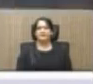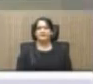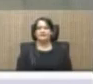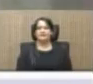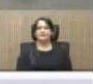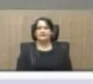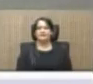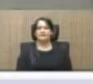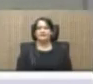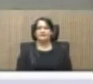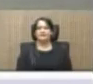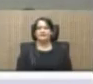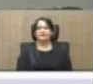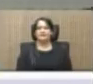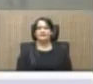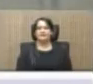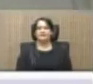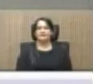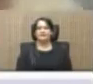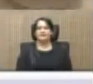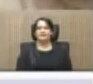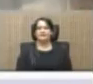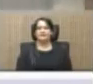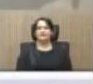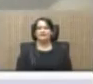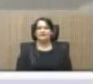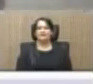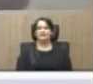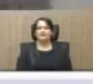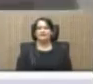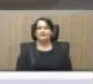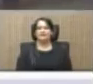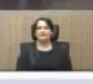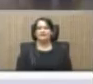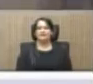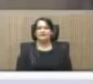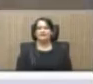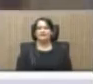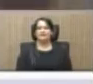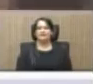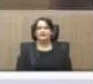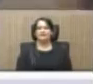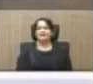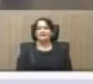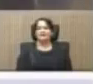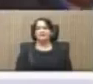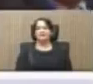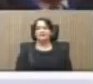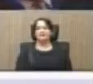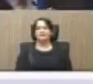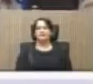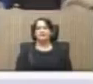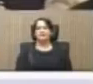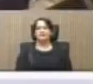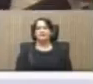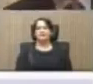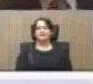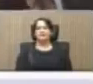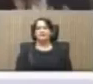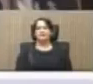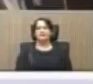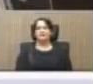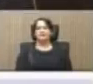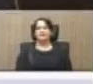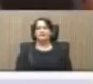con su campaña electoral chaves detalló los múltiples problemas que aquejan a costa rica que van desde el alto costo de la vida las largas filas